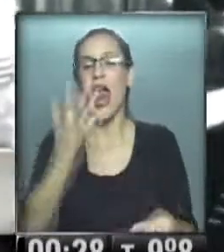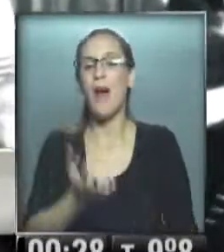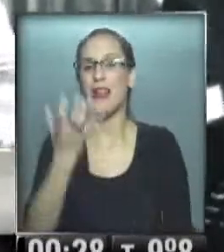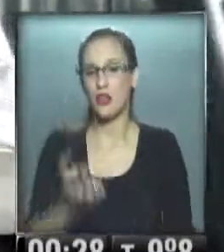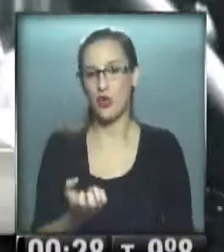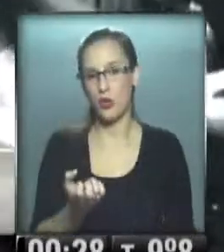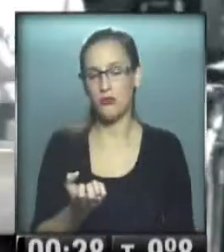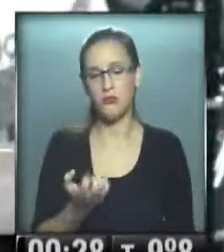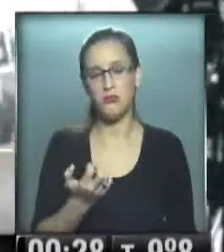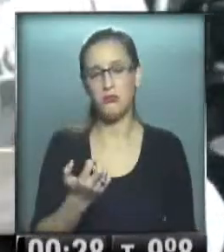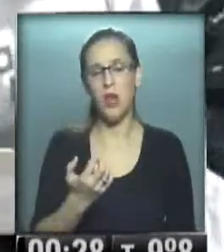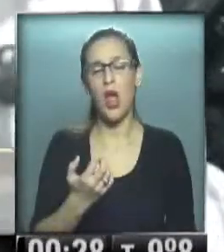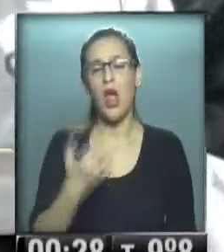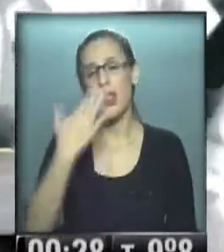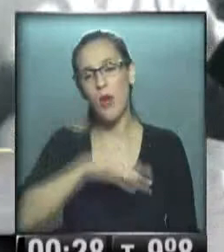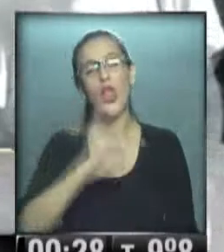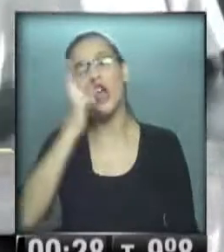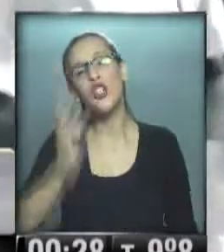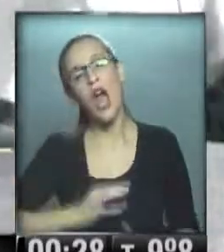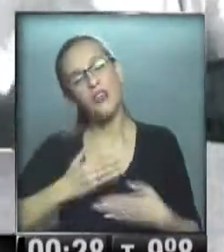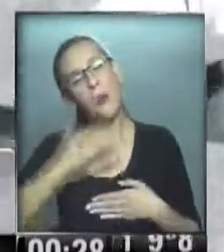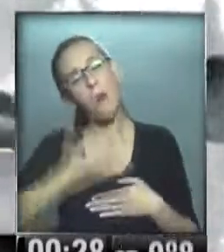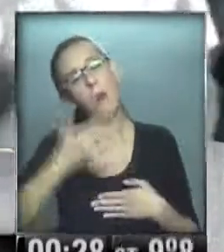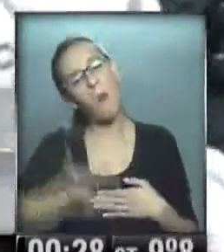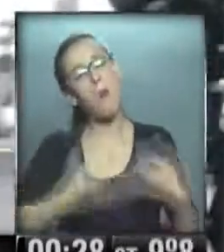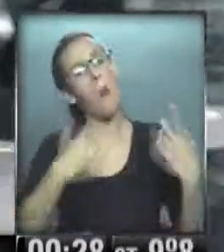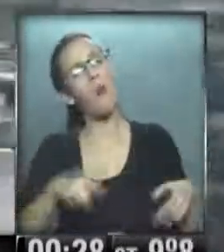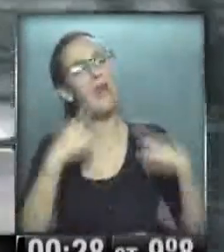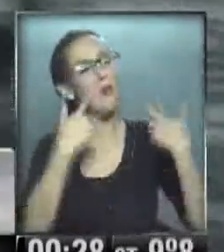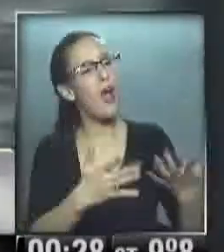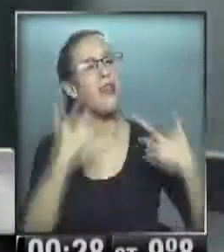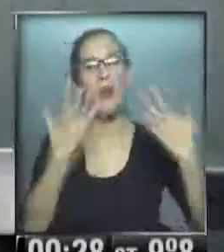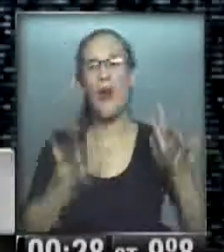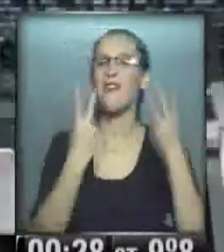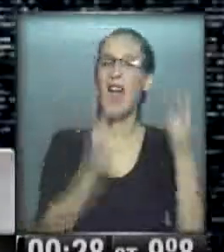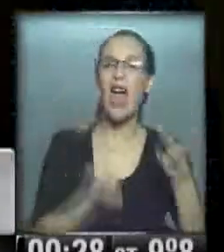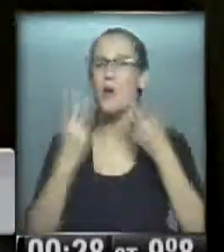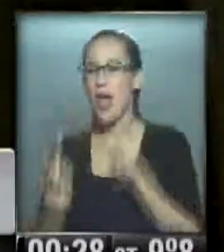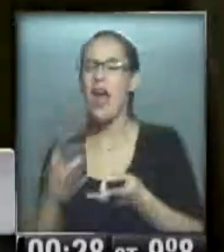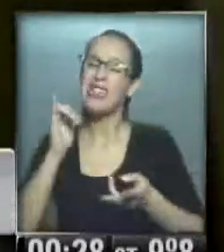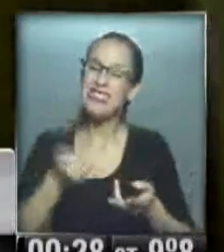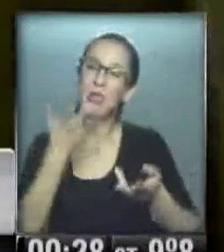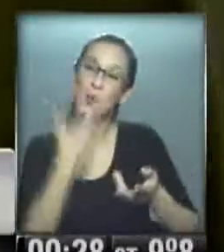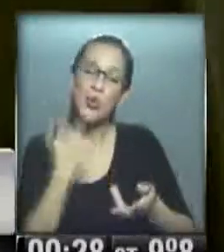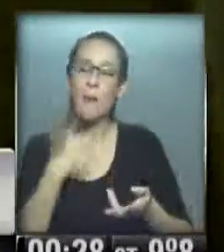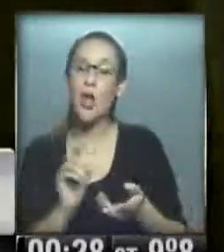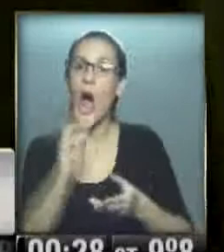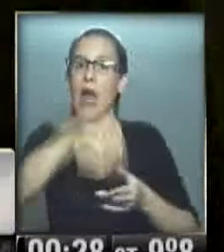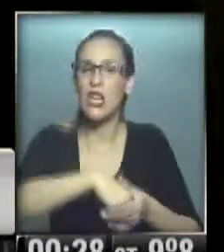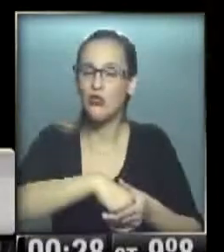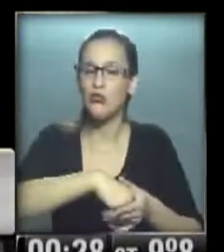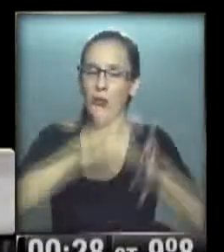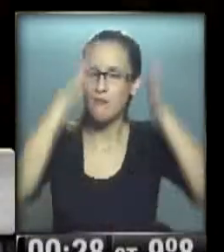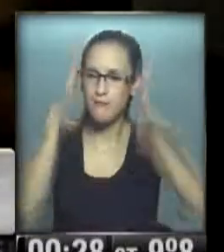el resto del tiempo nosotros dos años siempre estás tocando salir a tocar en vivo y como que disfrutar de todo lo que hiciste pero nuevamente pasa dentro del estudio es